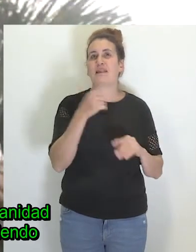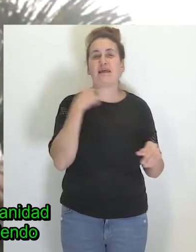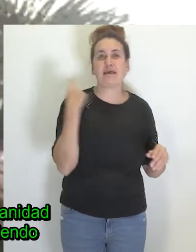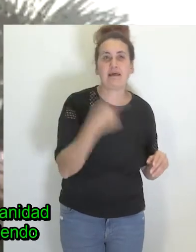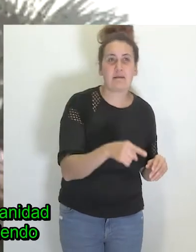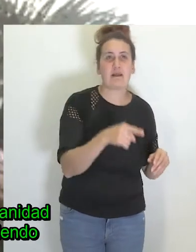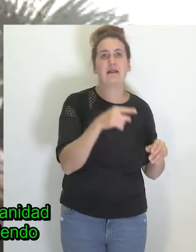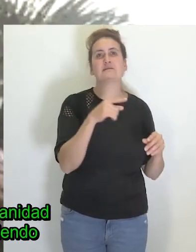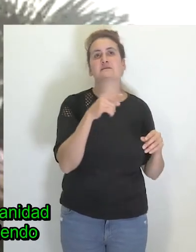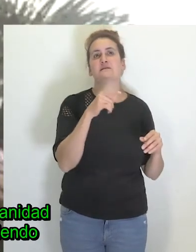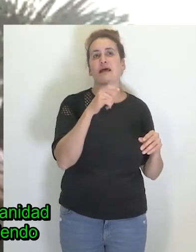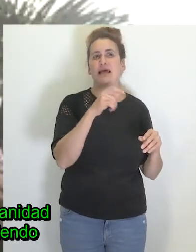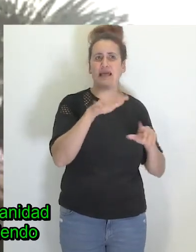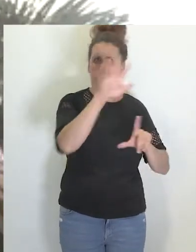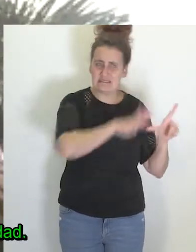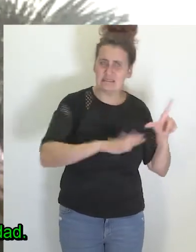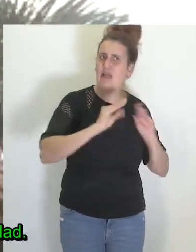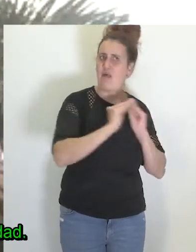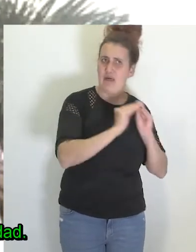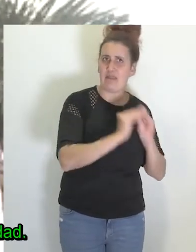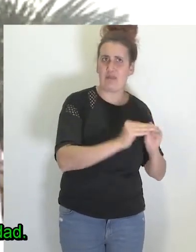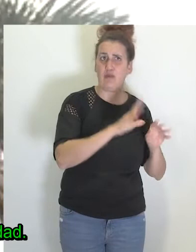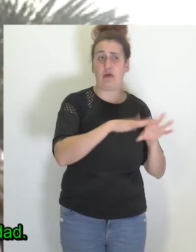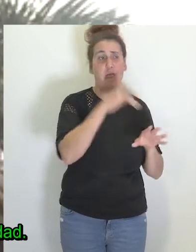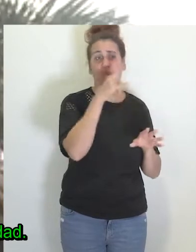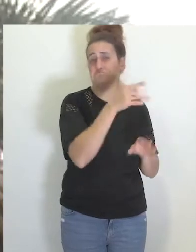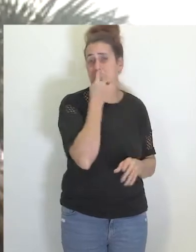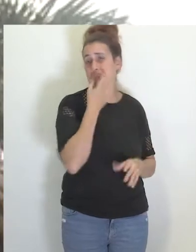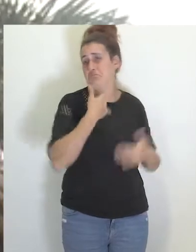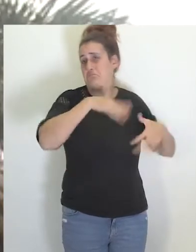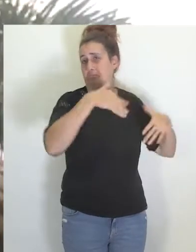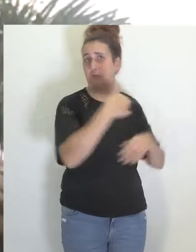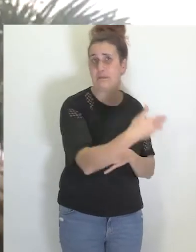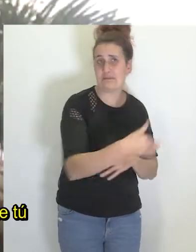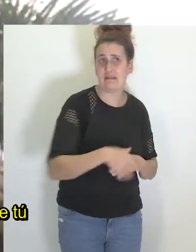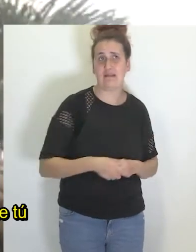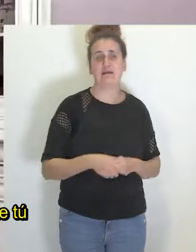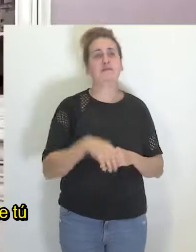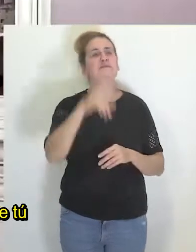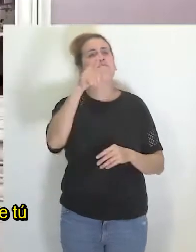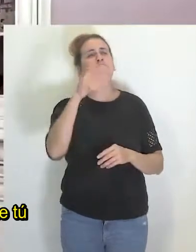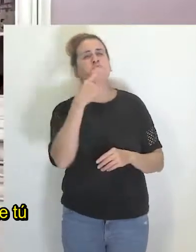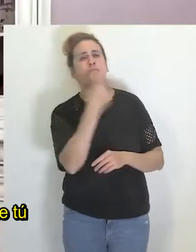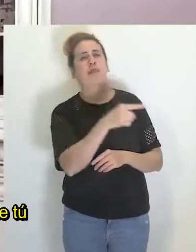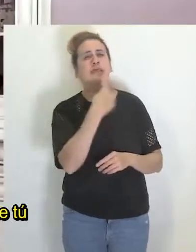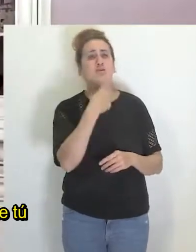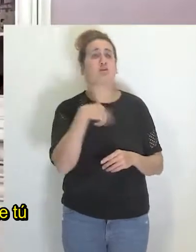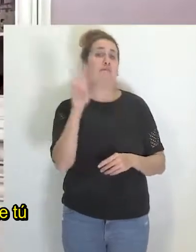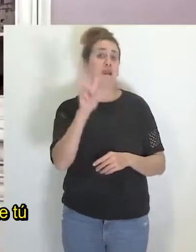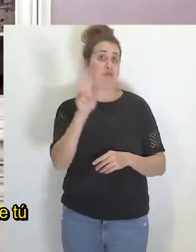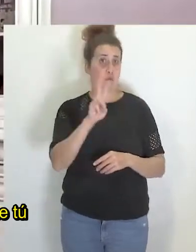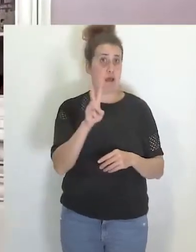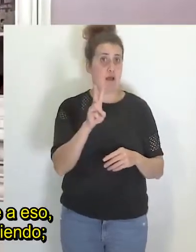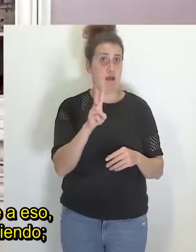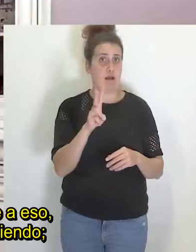lesa humanidad que el Estado ha venido cometiendo, que se encuentran en impunidad. Has mencionado precisamente tú un país como Venezuela,